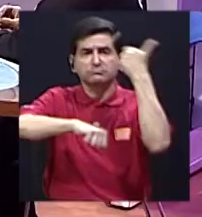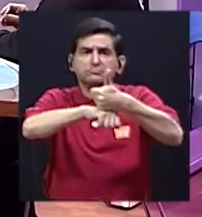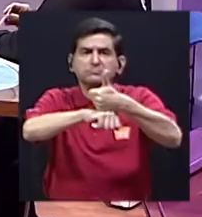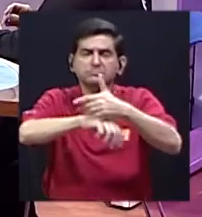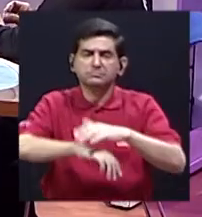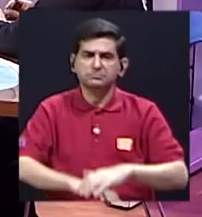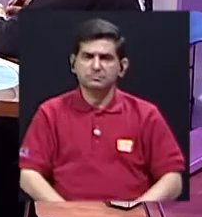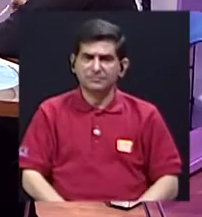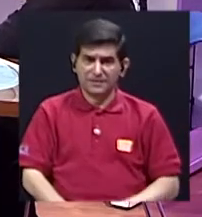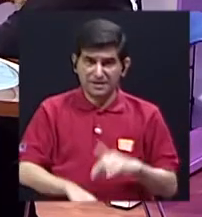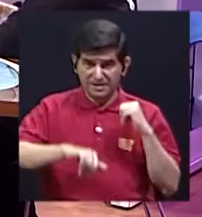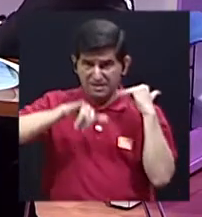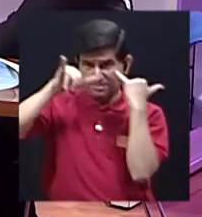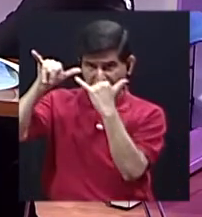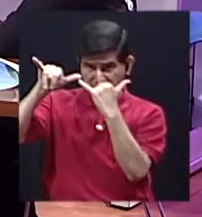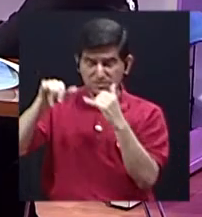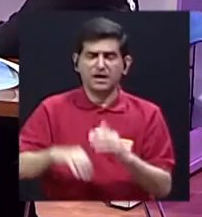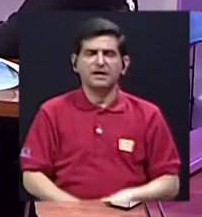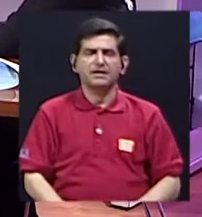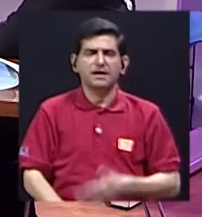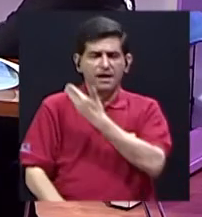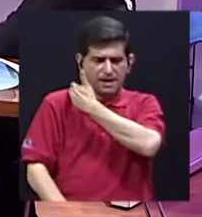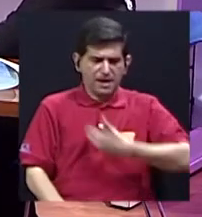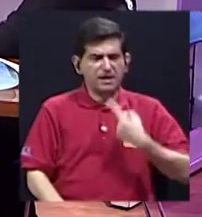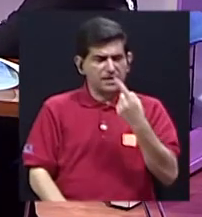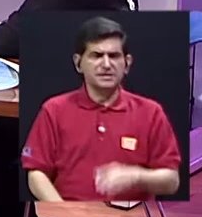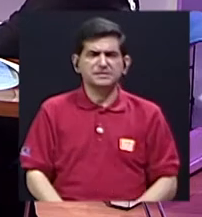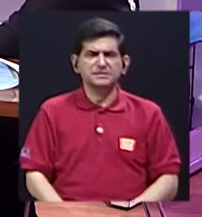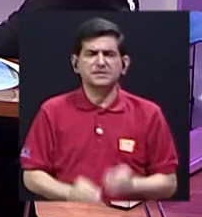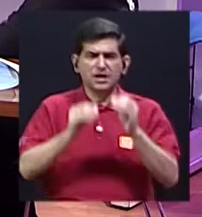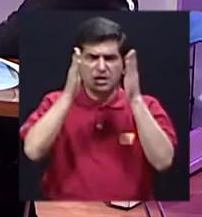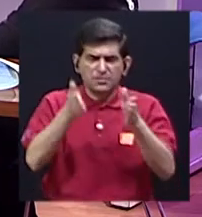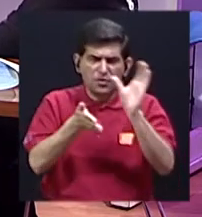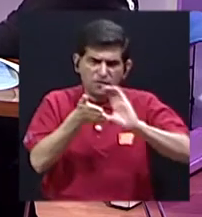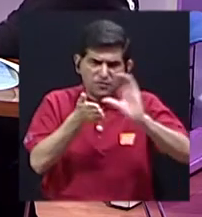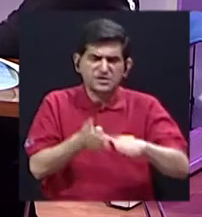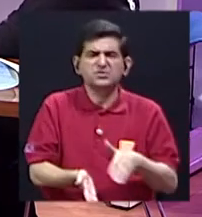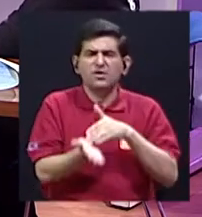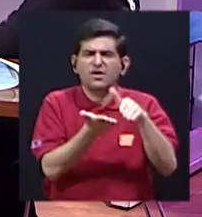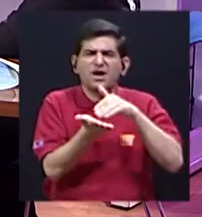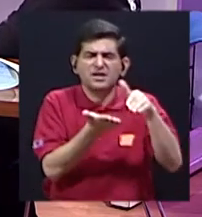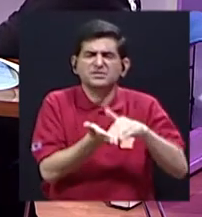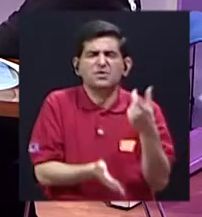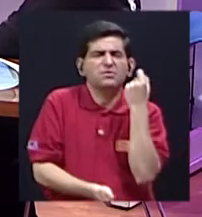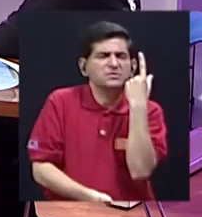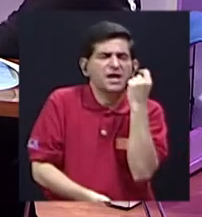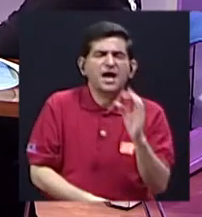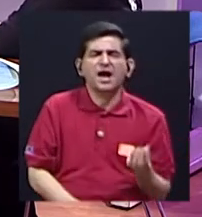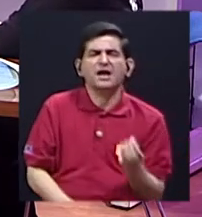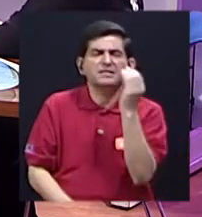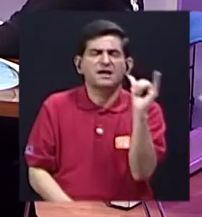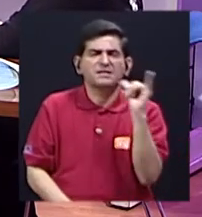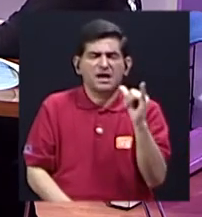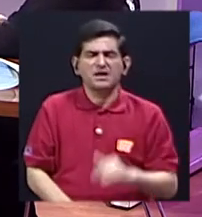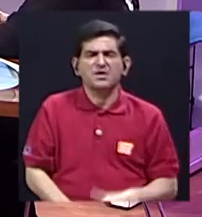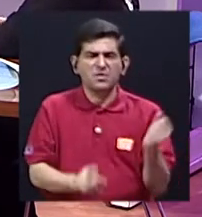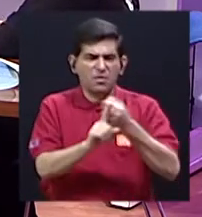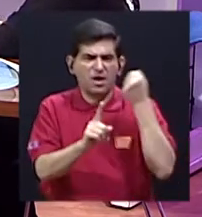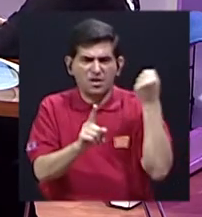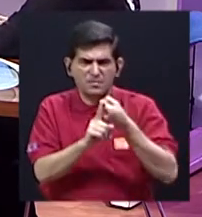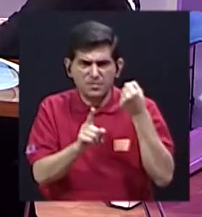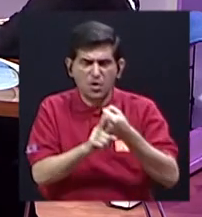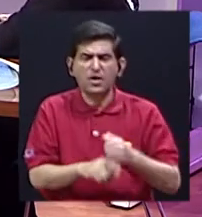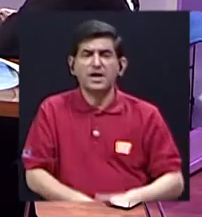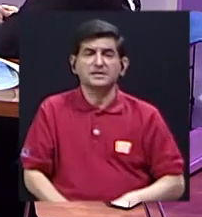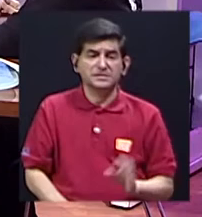poner la denuncia vicente de heredia es profesor en secundaria y so pretexto de que tienen que entender a los adolescentes también reciben violencia de parte